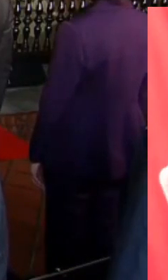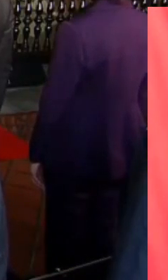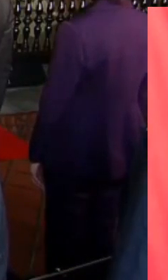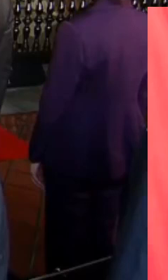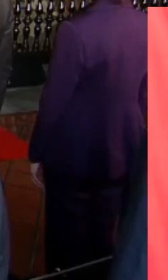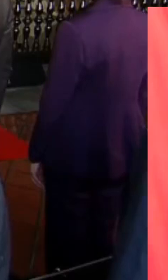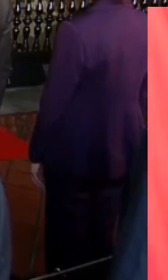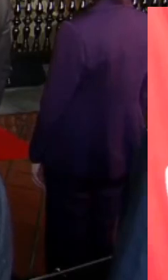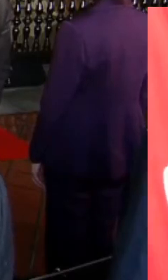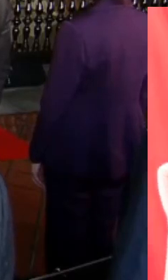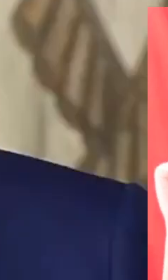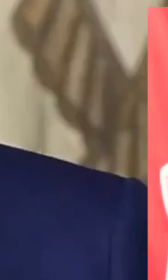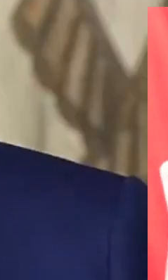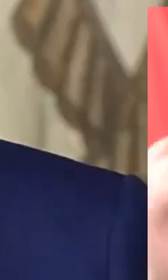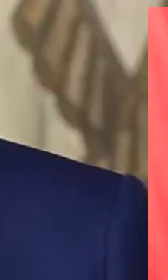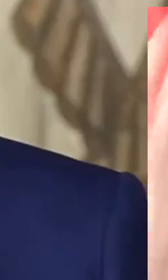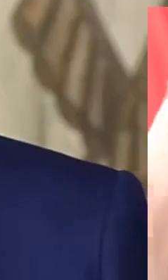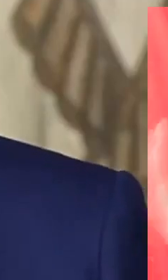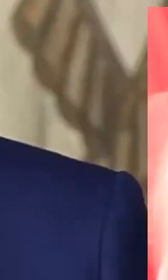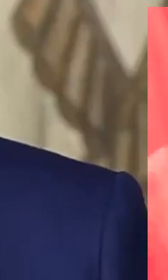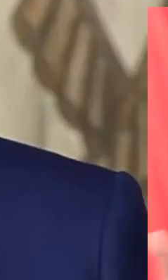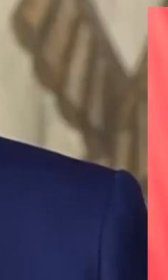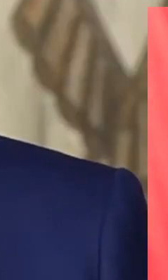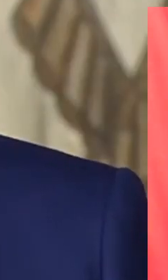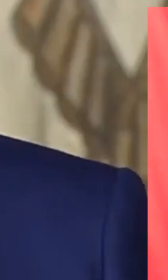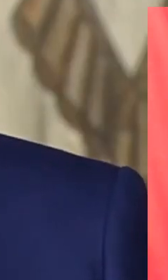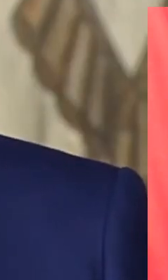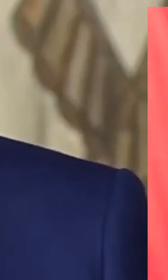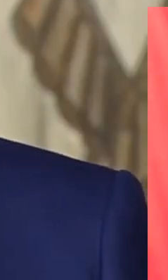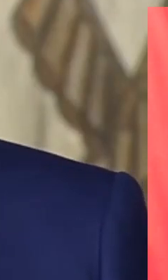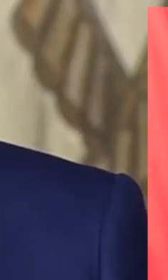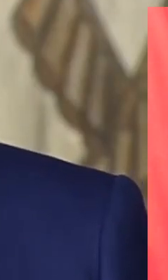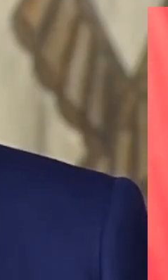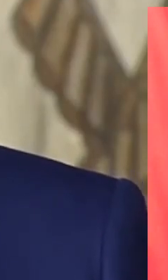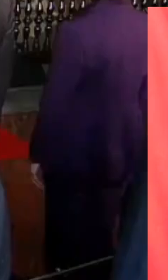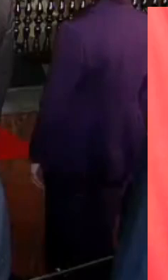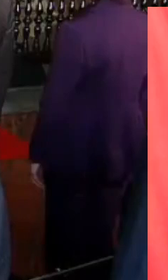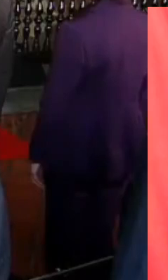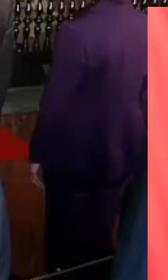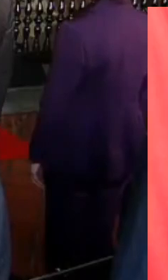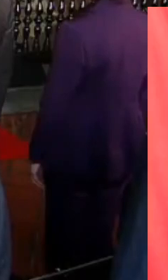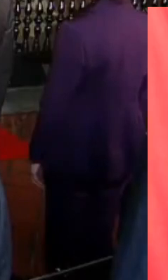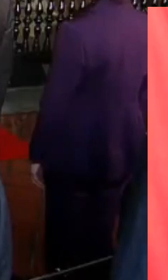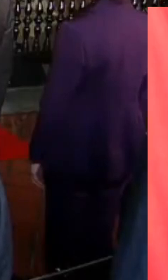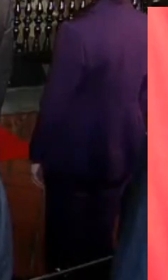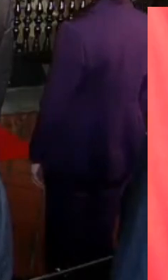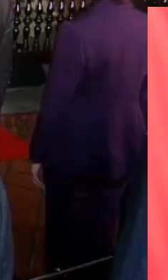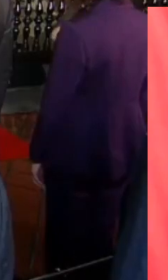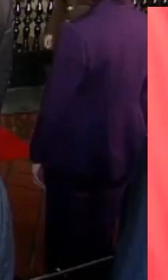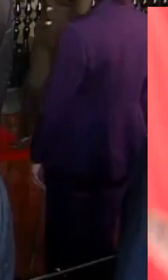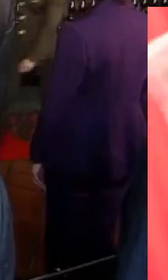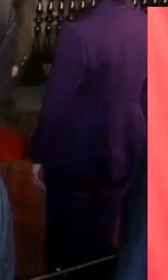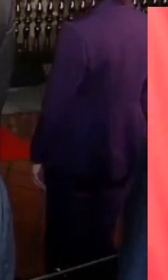dijo, me siento con más ganas, agárrense los de la derecha, si ya les dejó el glúteo derecho